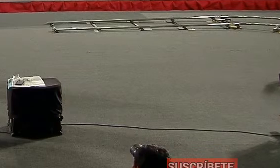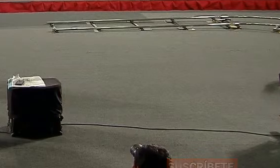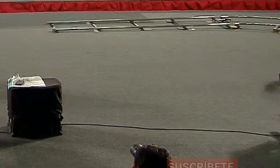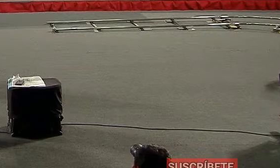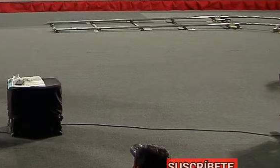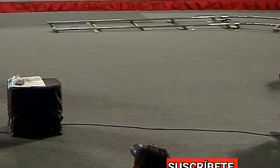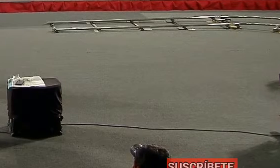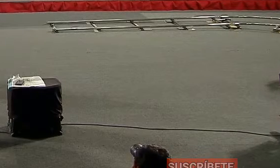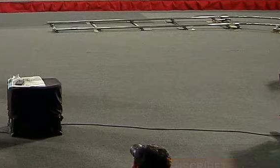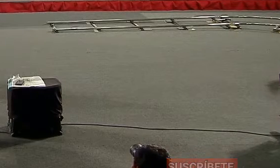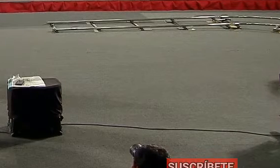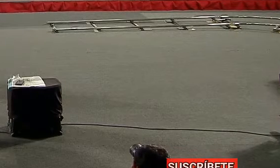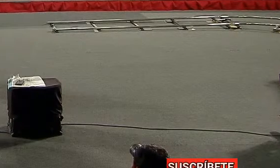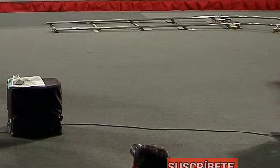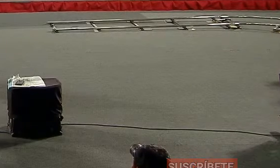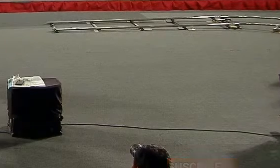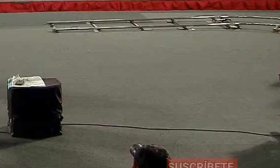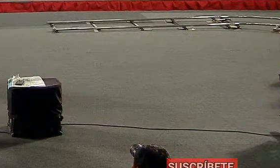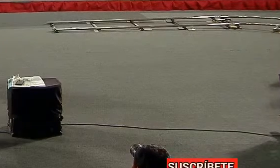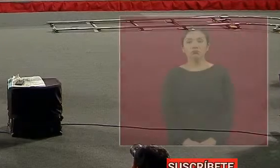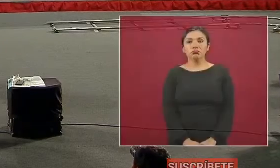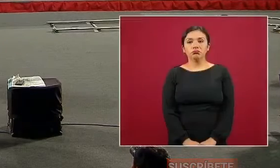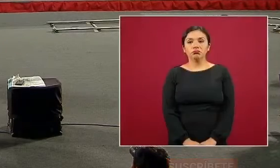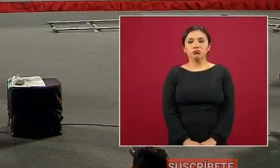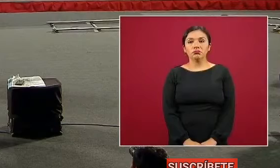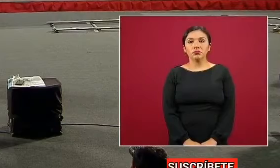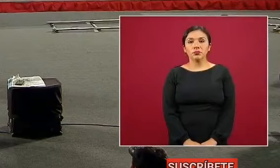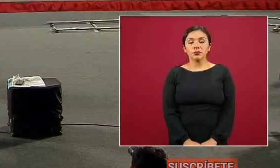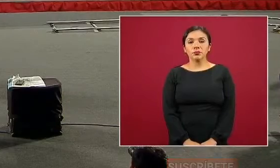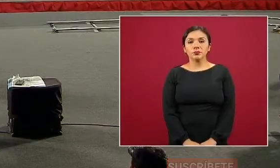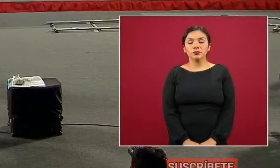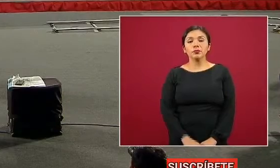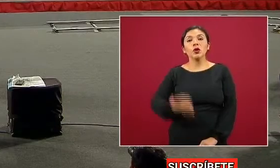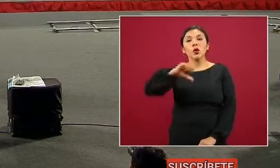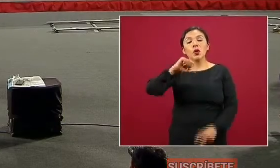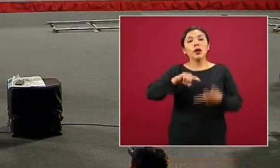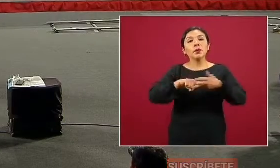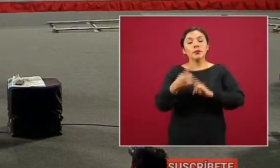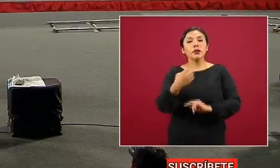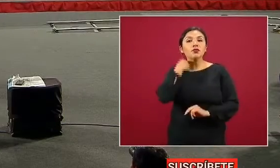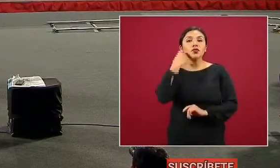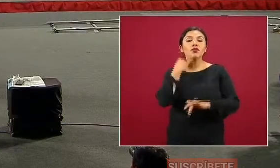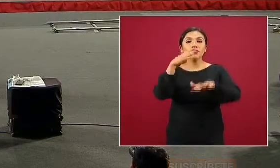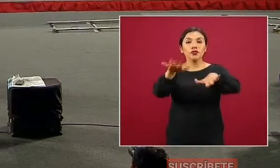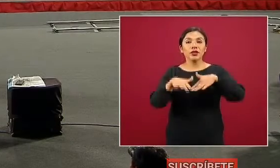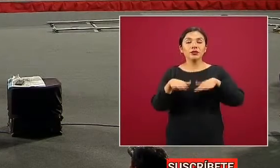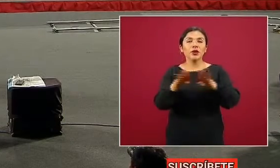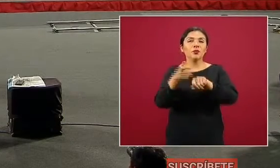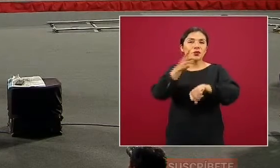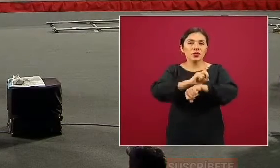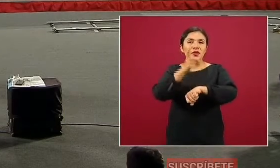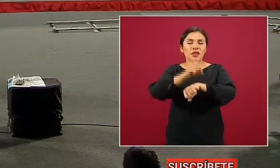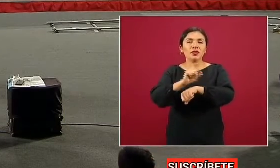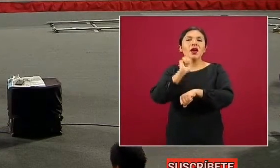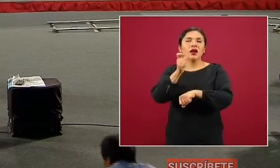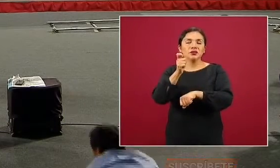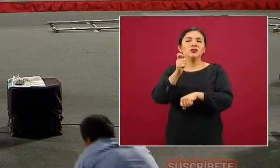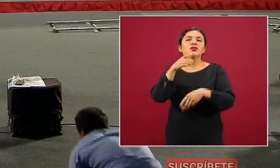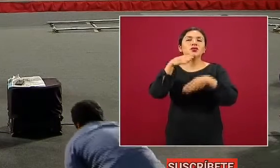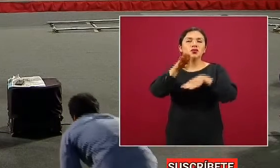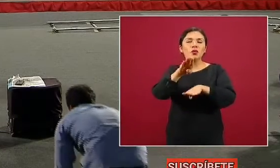vamos a iniciar la conferencia de prensa diaria sobre COVID-19, la pandemia causada por el nuevo